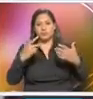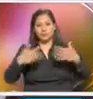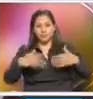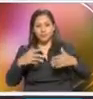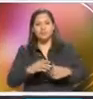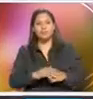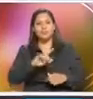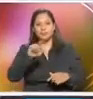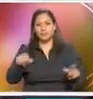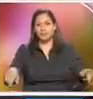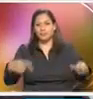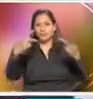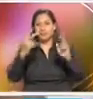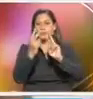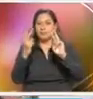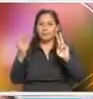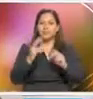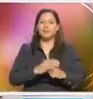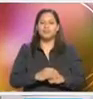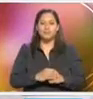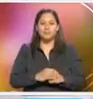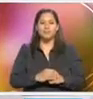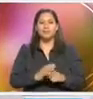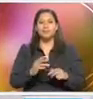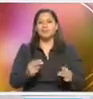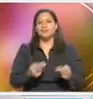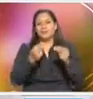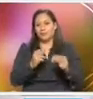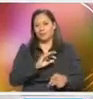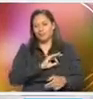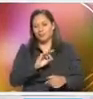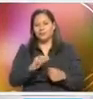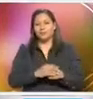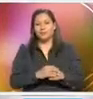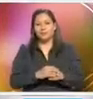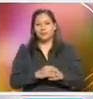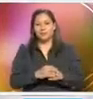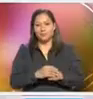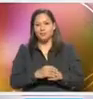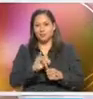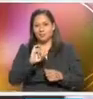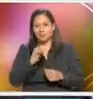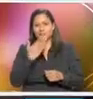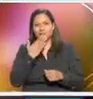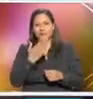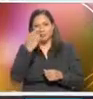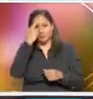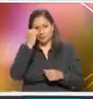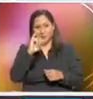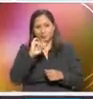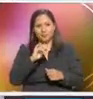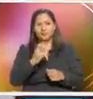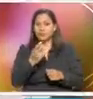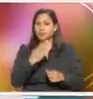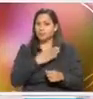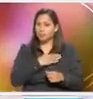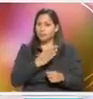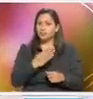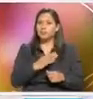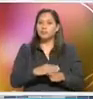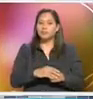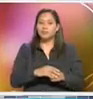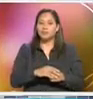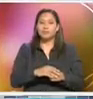ya lo vendemos con los vecinos y ya está negocio. Está bueno, sí. Ya venderlo ahí. Oye, estaría bueno, ¿no? En